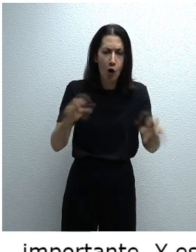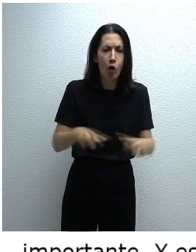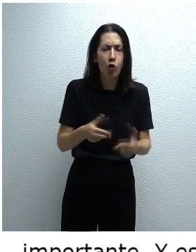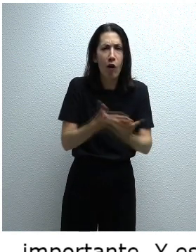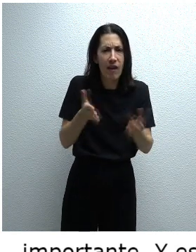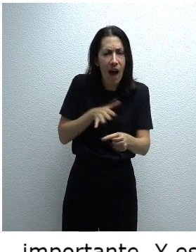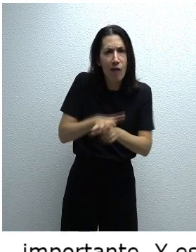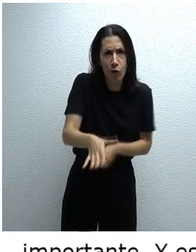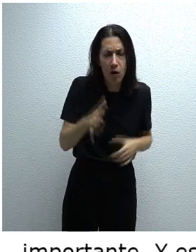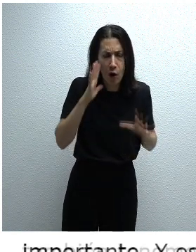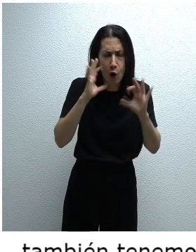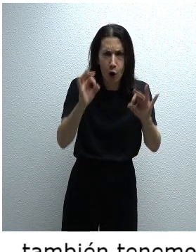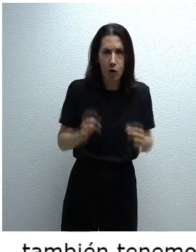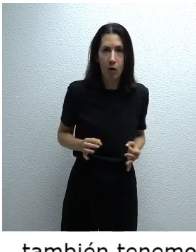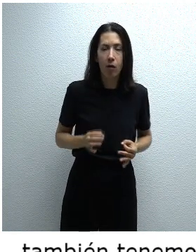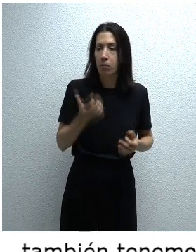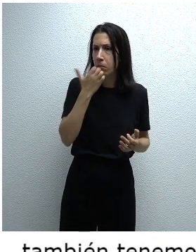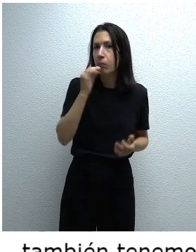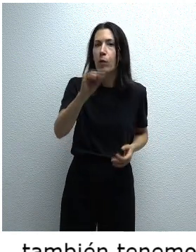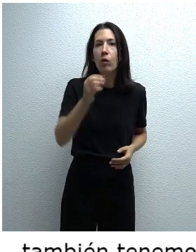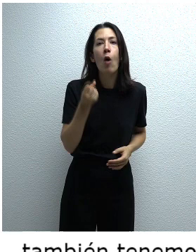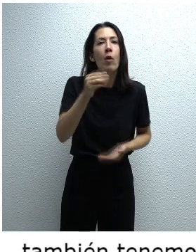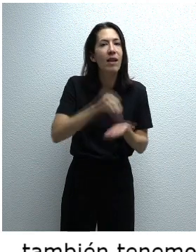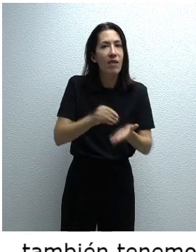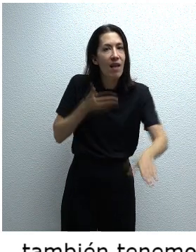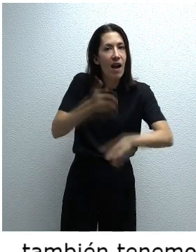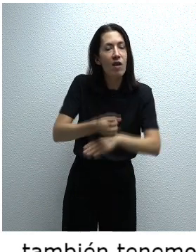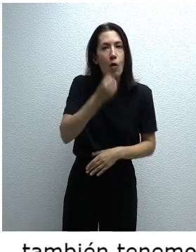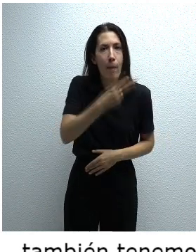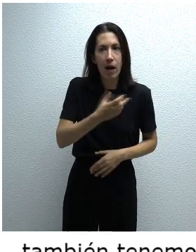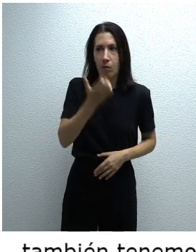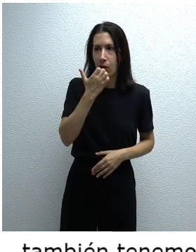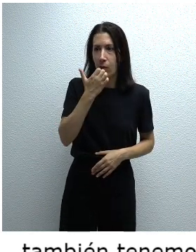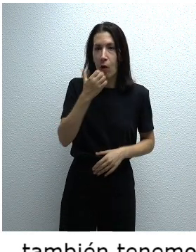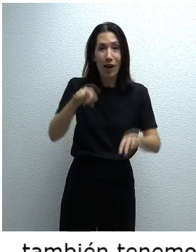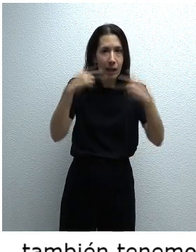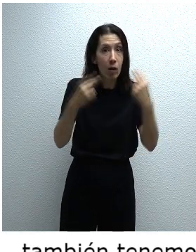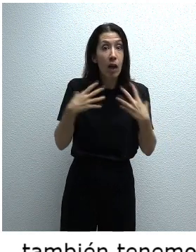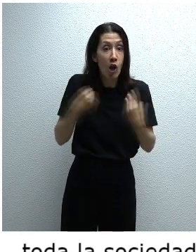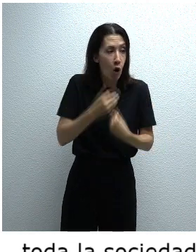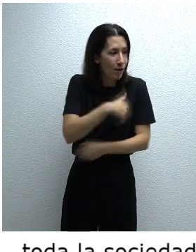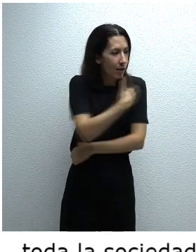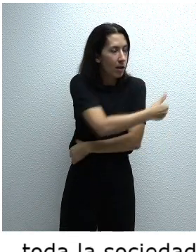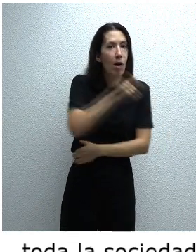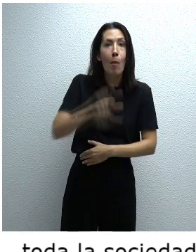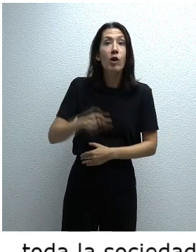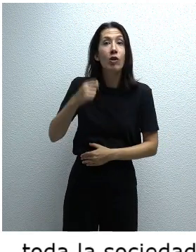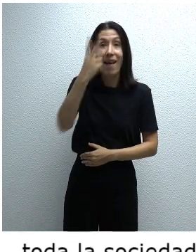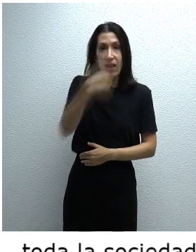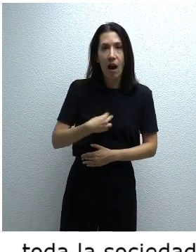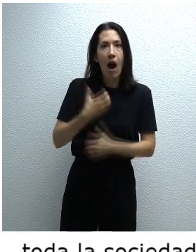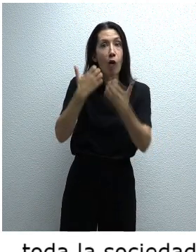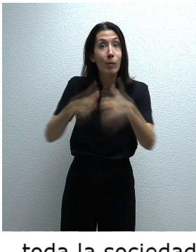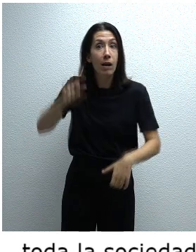¿Cuántas veces hemos ido a un bar o a un restaurante con una persona ciega y la persona, el camarero, se dirige a